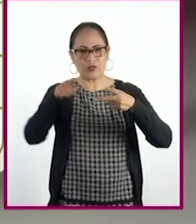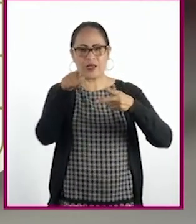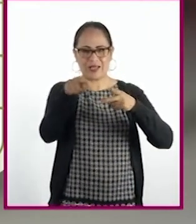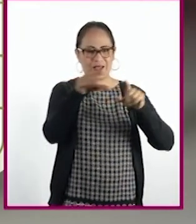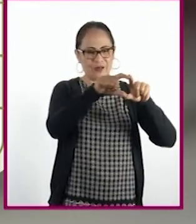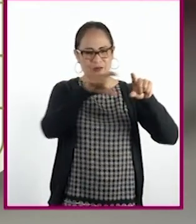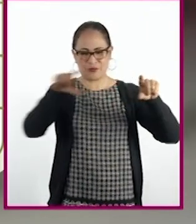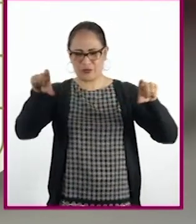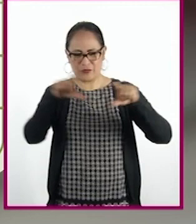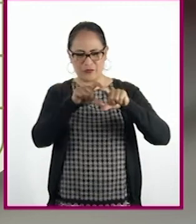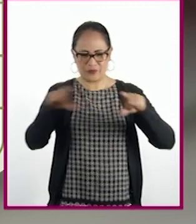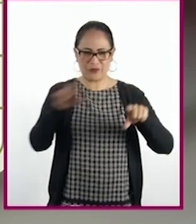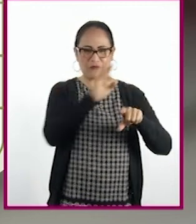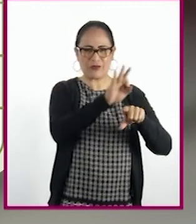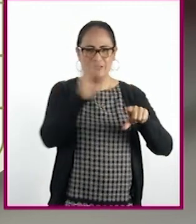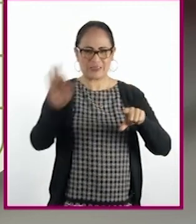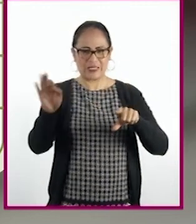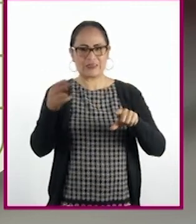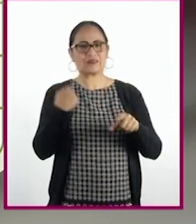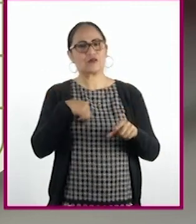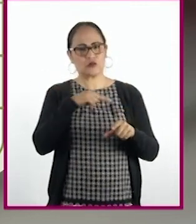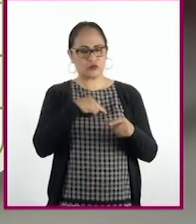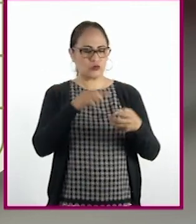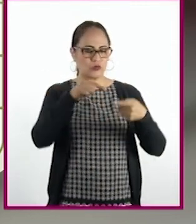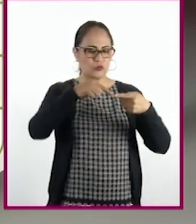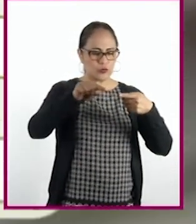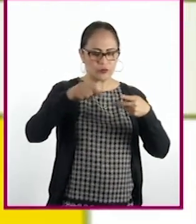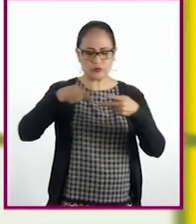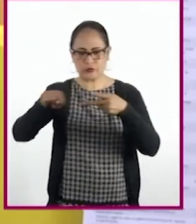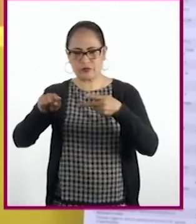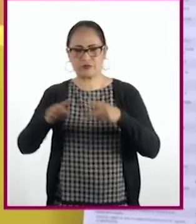nuestro cronograma. Así que vayamos.